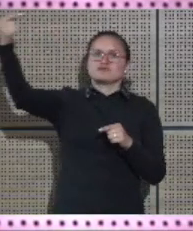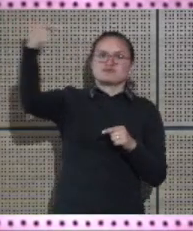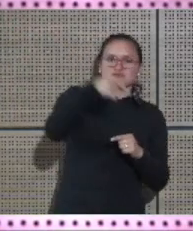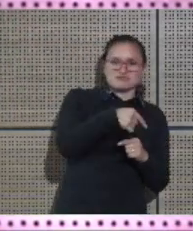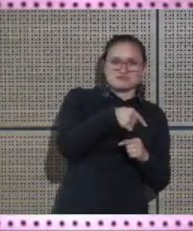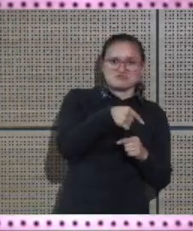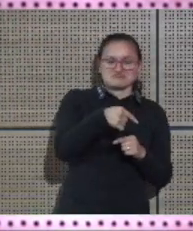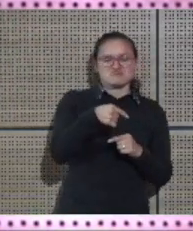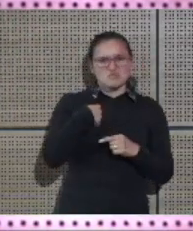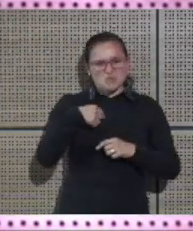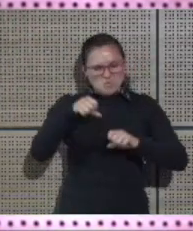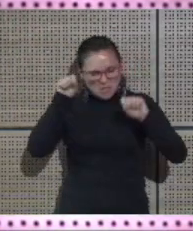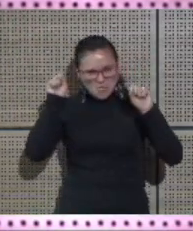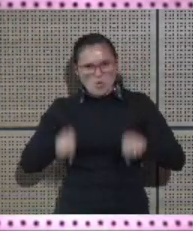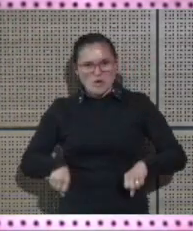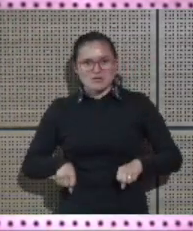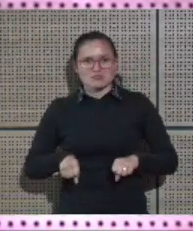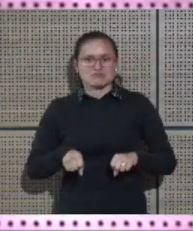difícil.